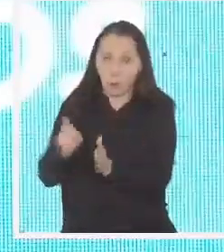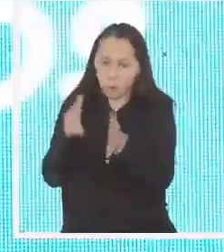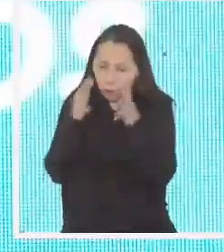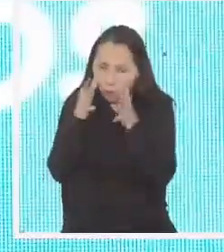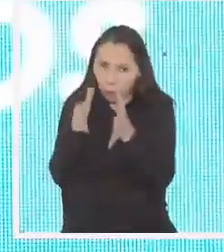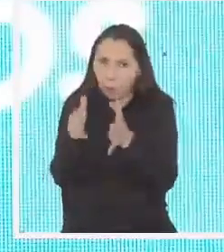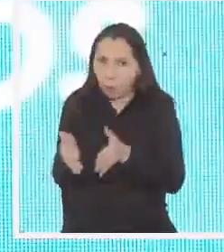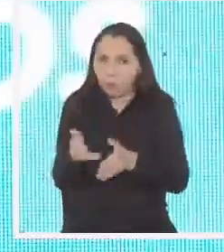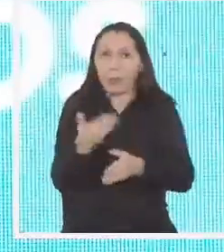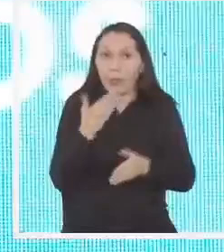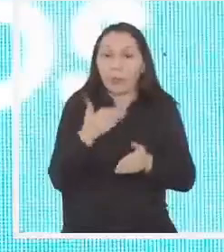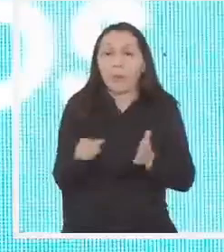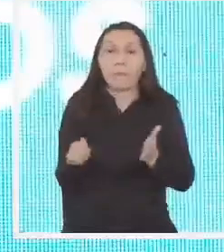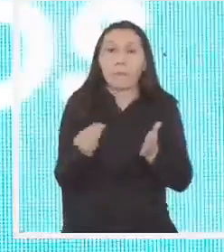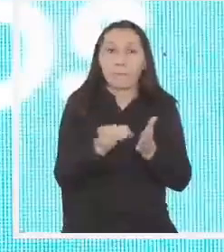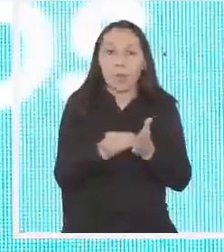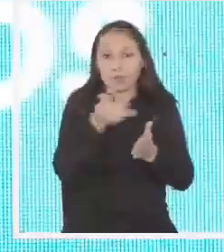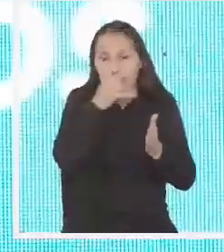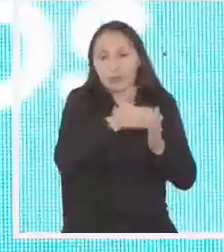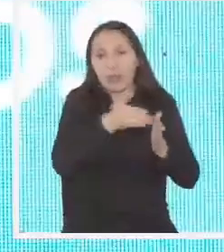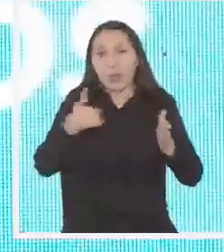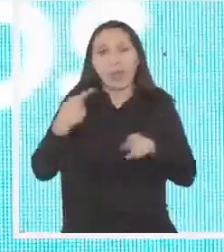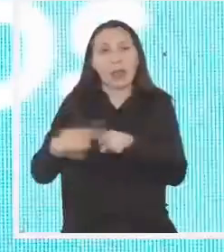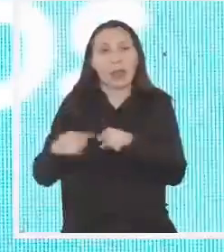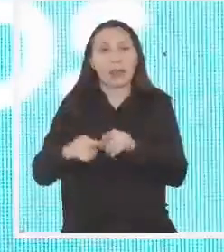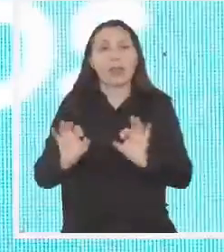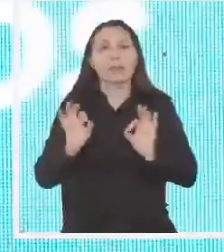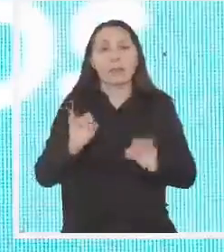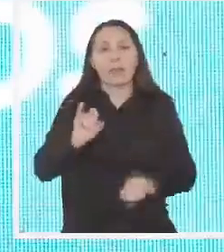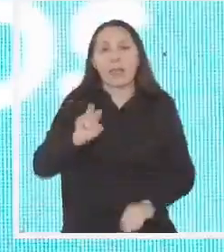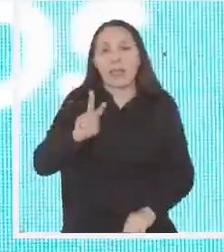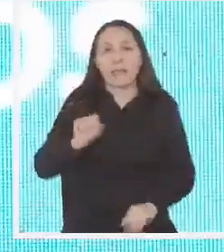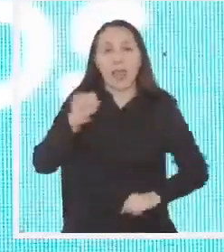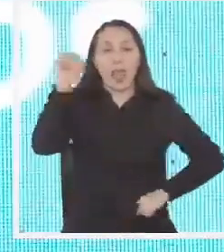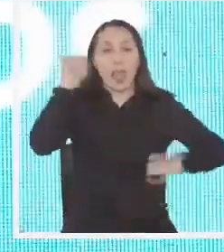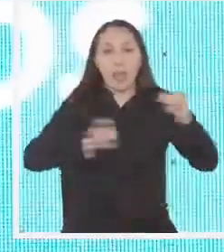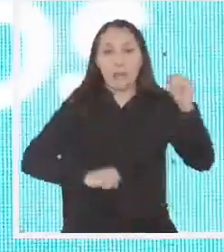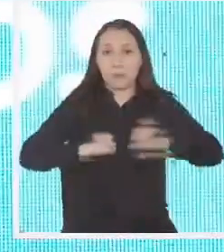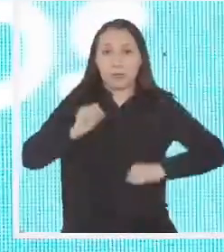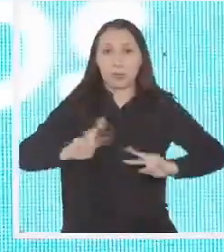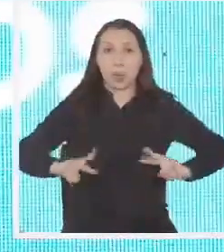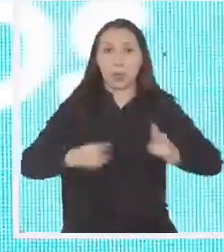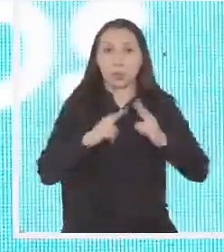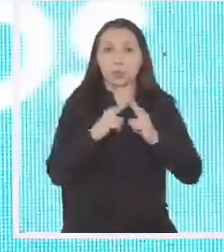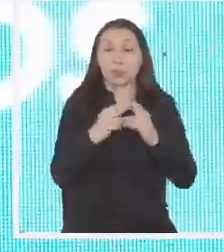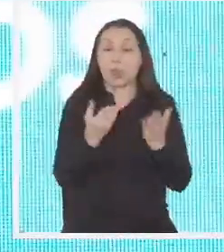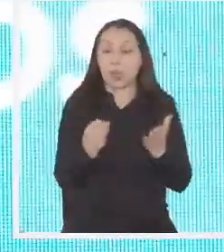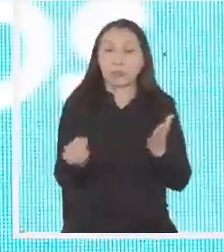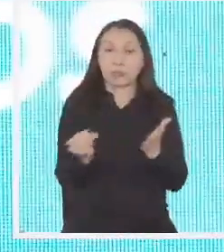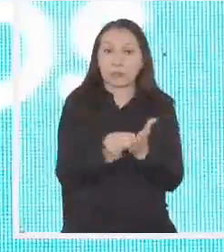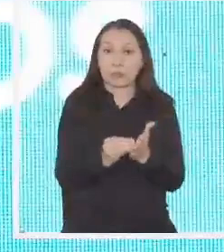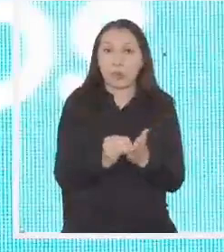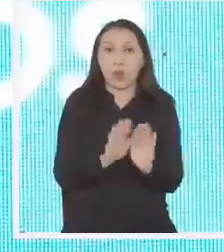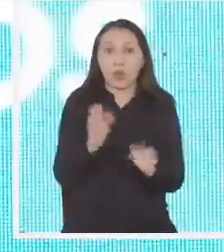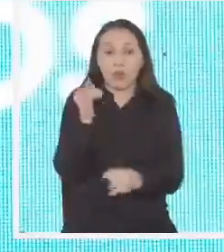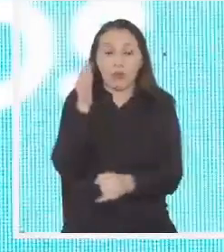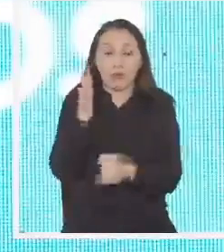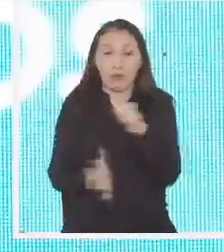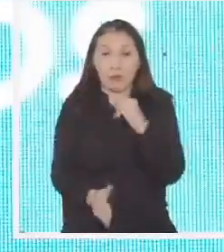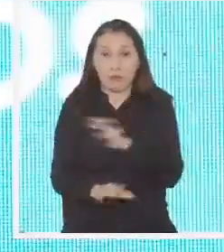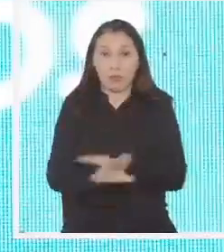Otro ejemplo es la extensión de la vigencia del crédito especial del IVA para empresas constructoras, de manera que su aplicación ya no finaliza